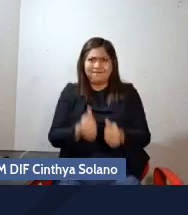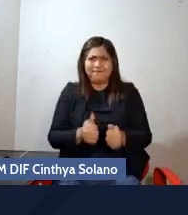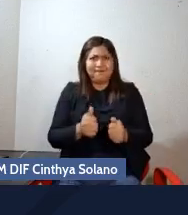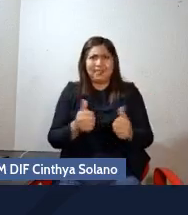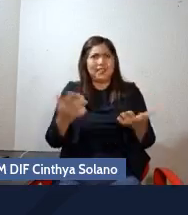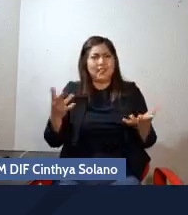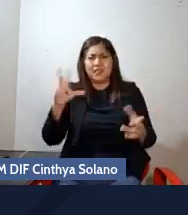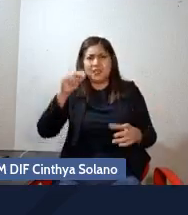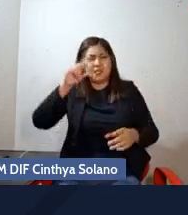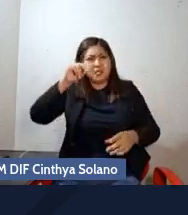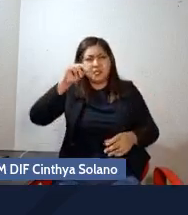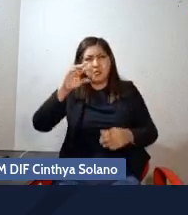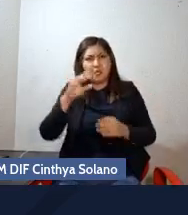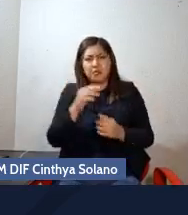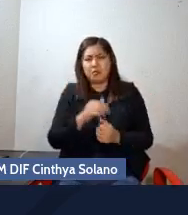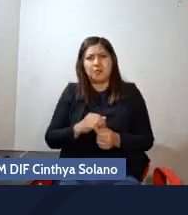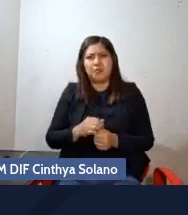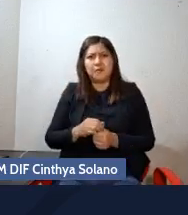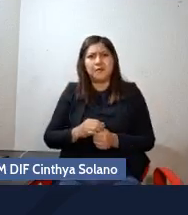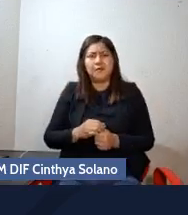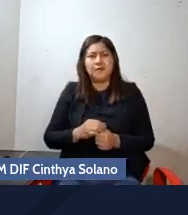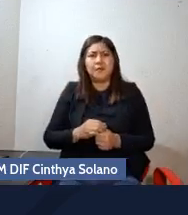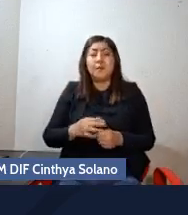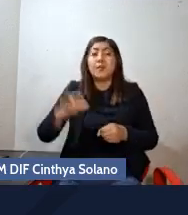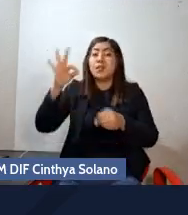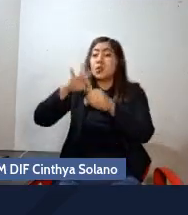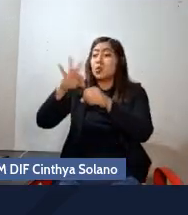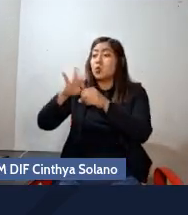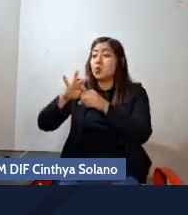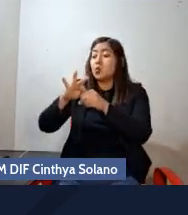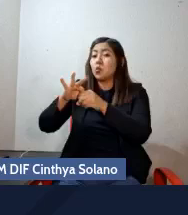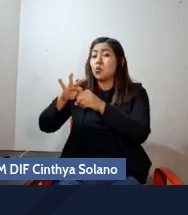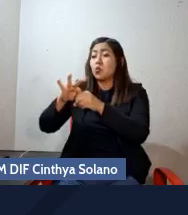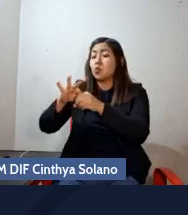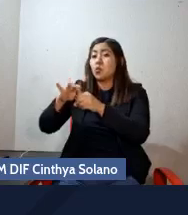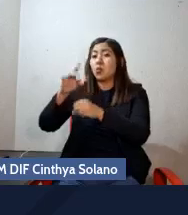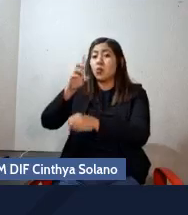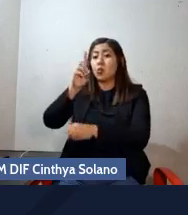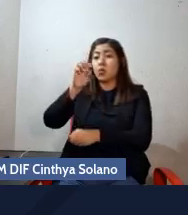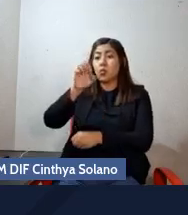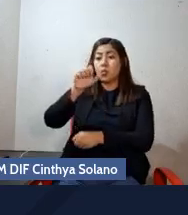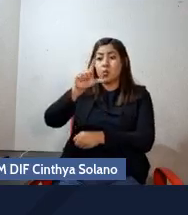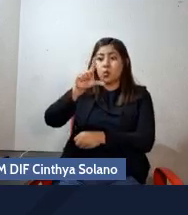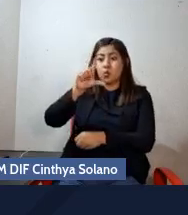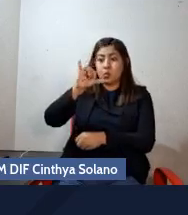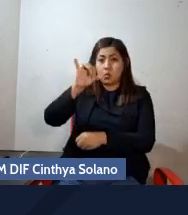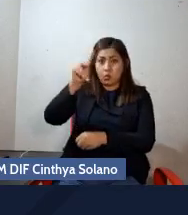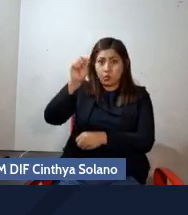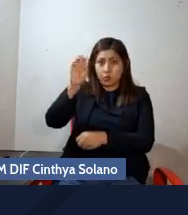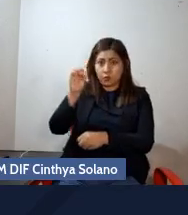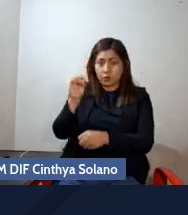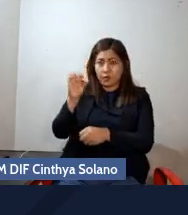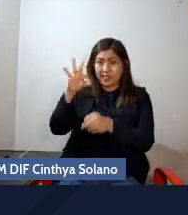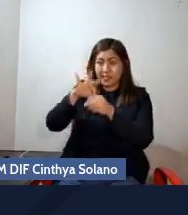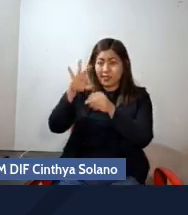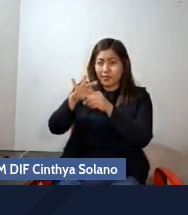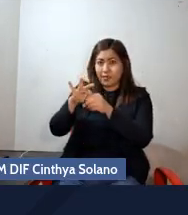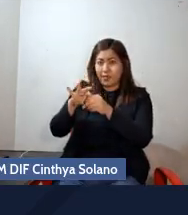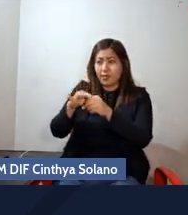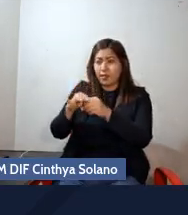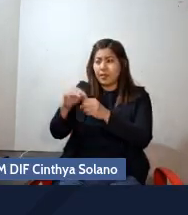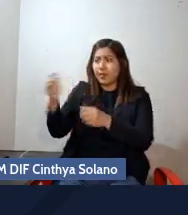que cuando detecten algún posible delito electoral, por favor nos lo hagan saber para que podamos participar y